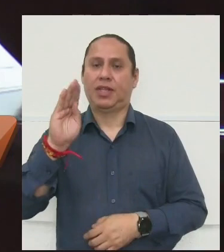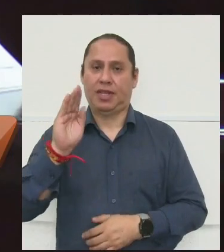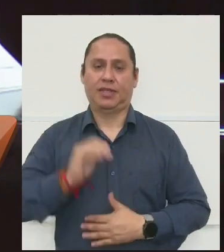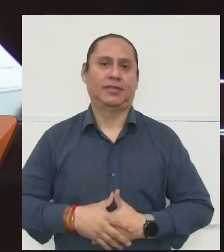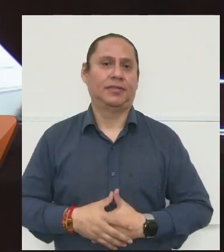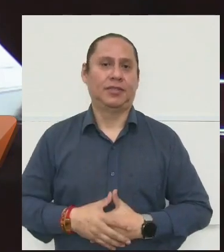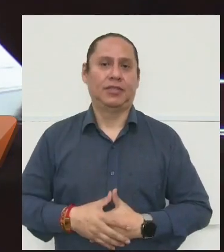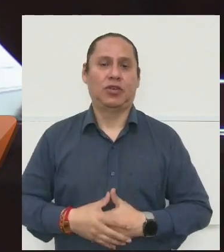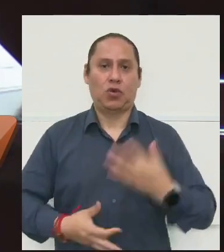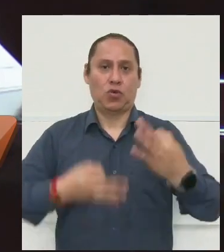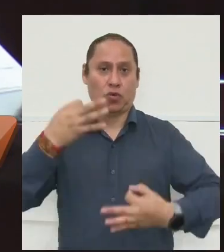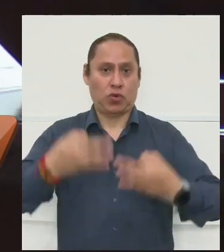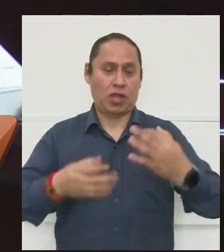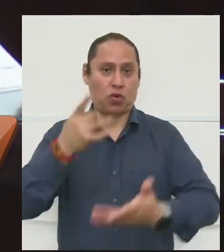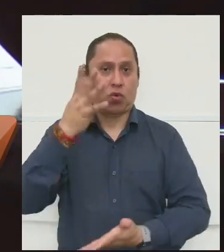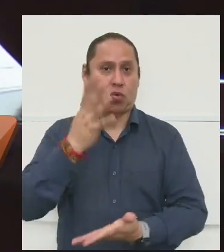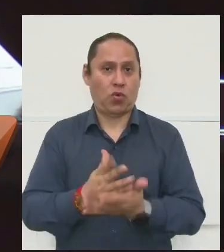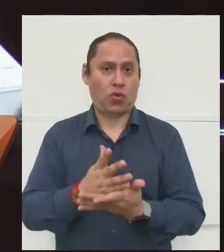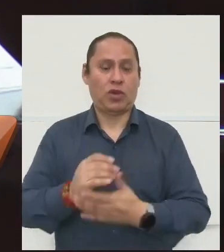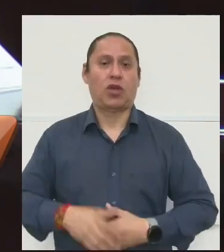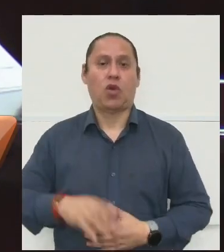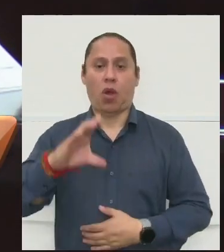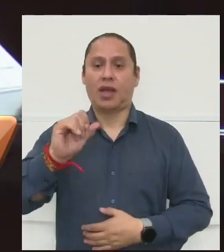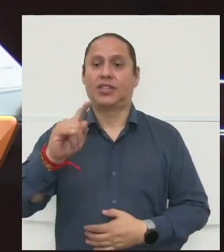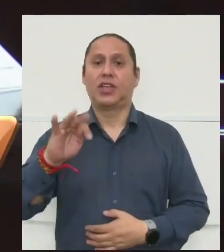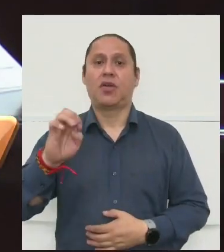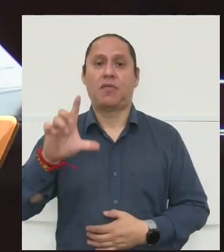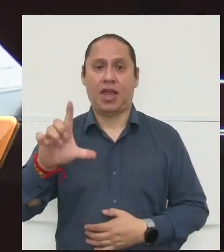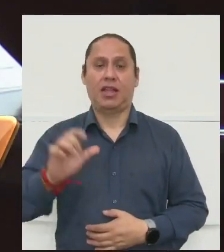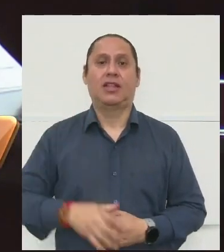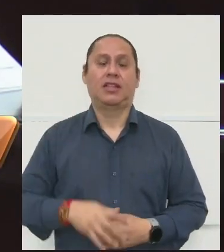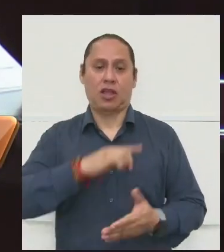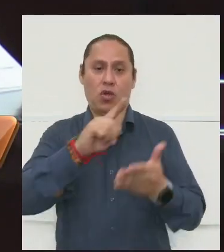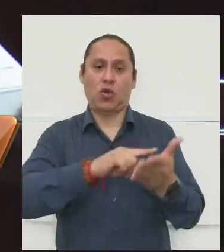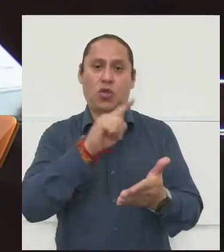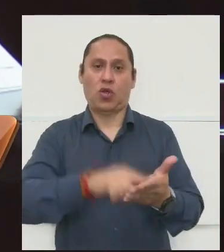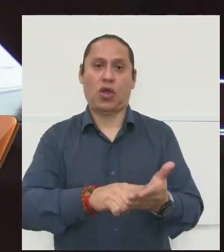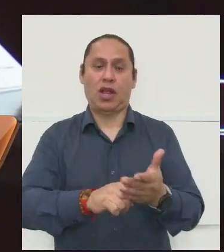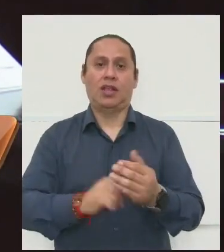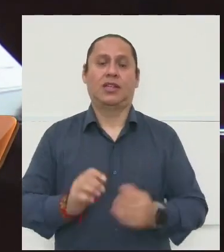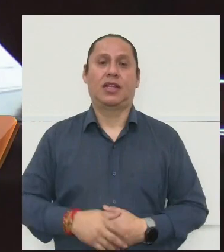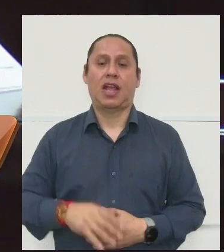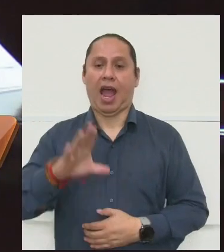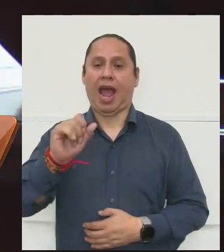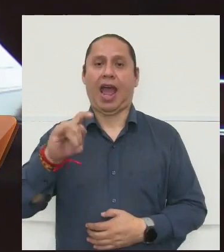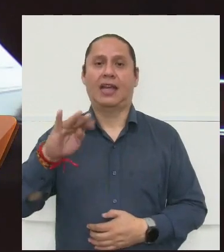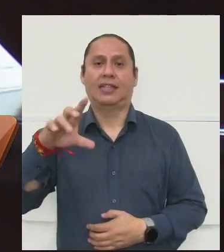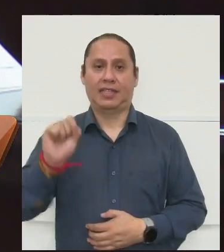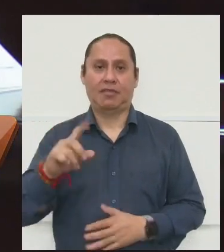1989-1990 juzgado único de lo civil del distrito judicial de las casas